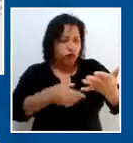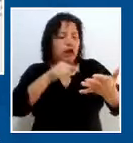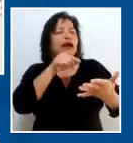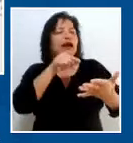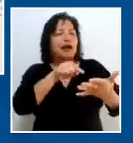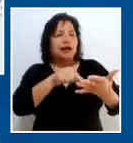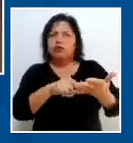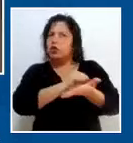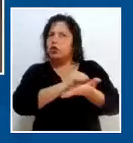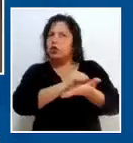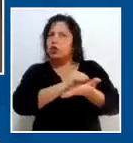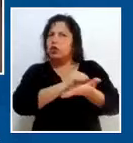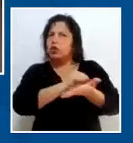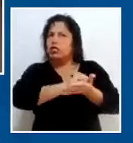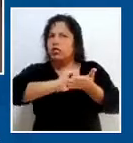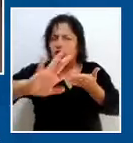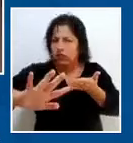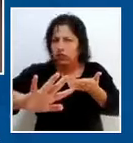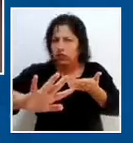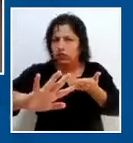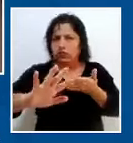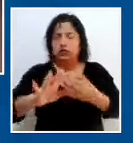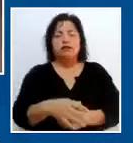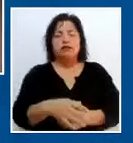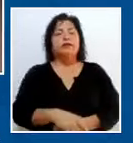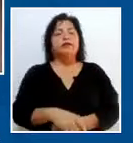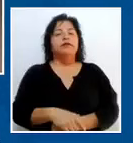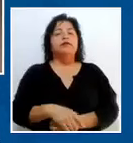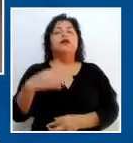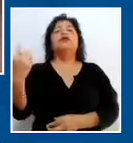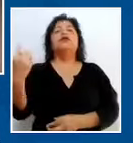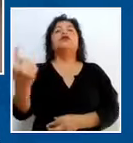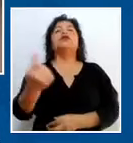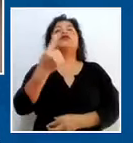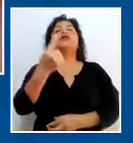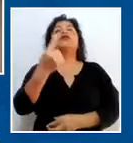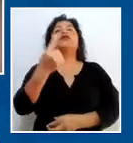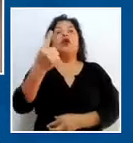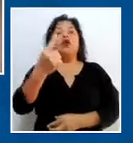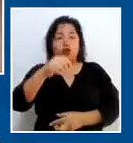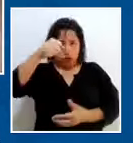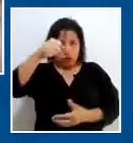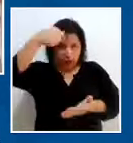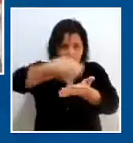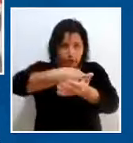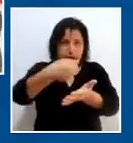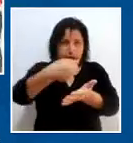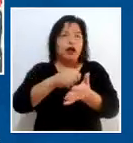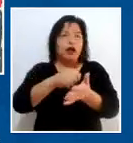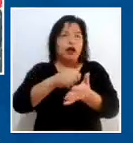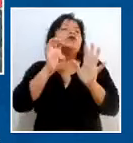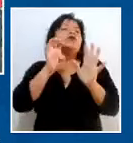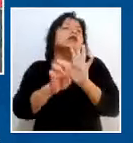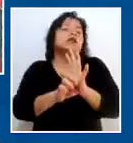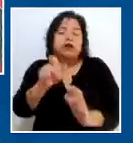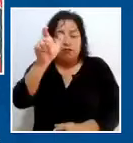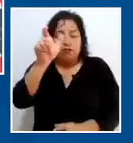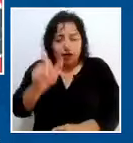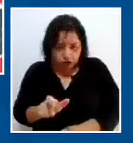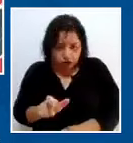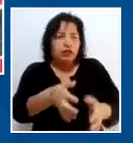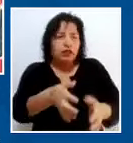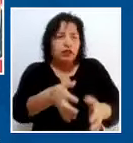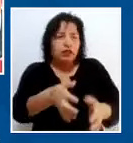debe ser gratuito. Lo único que se debe cobrar es que si el ciudadano está pidiendo una reproducción